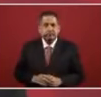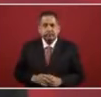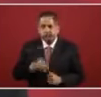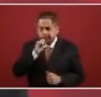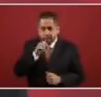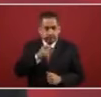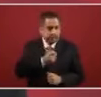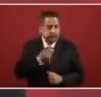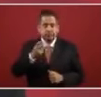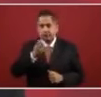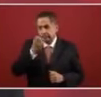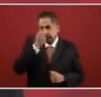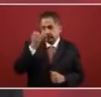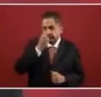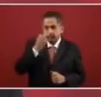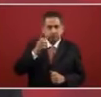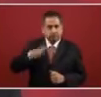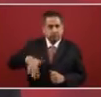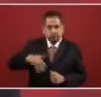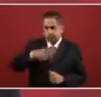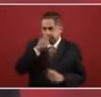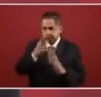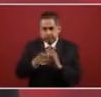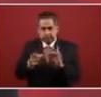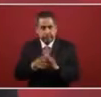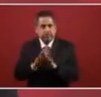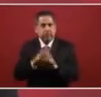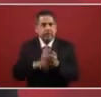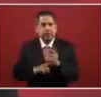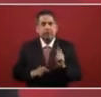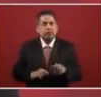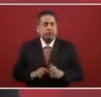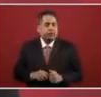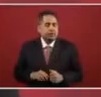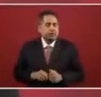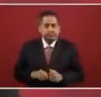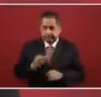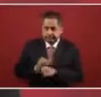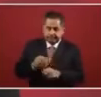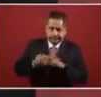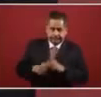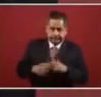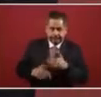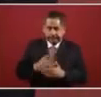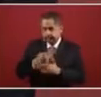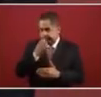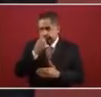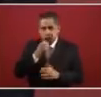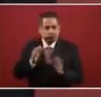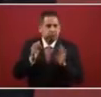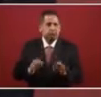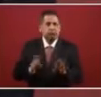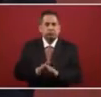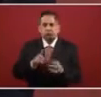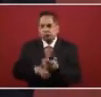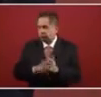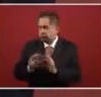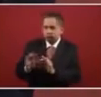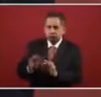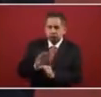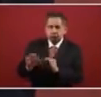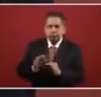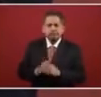escuelas, como lo comenté hace un momento, están iniciando su ciclo escolar con normalidad.